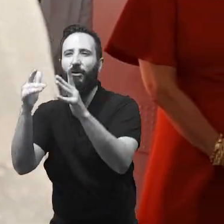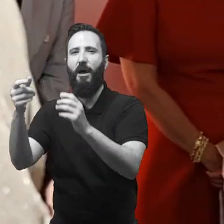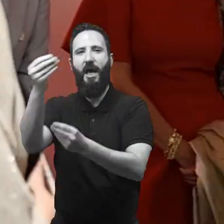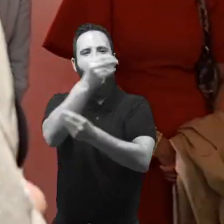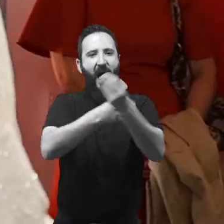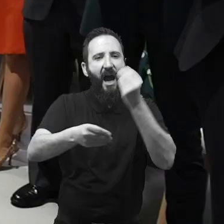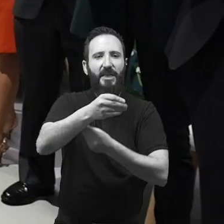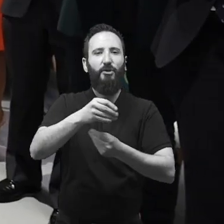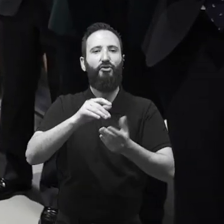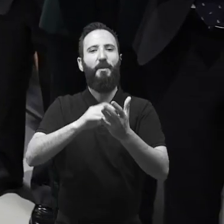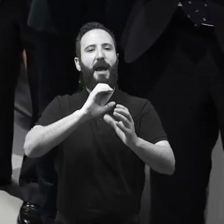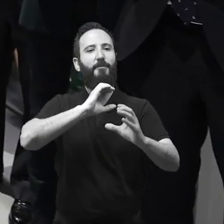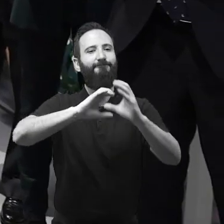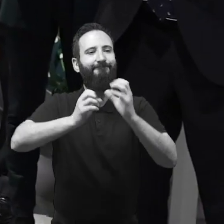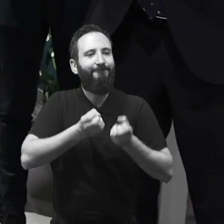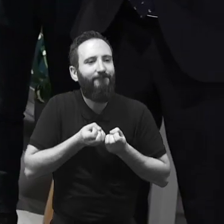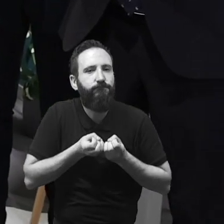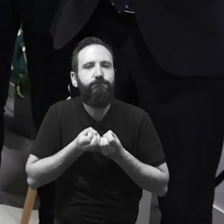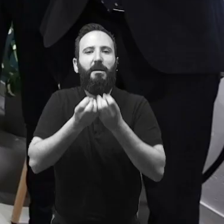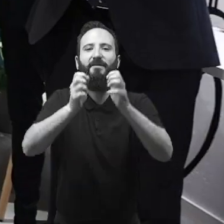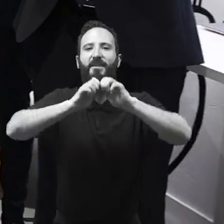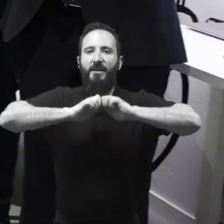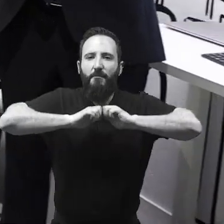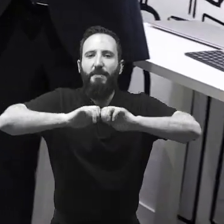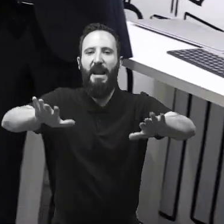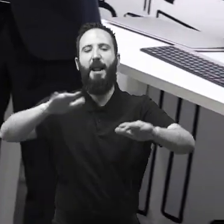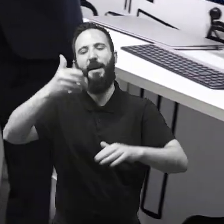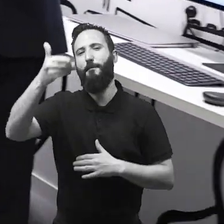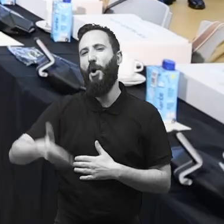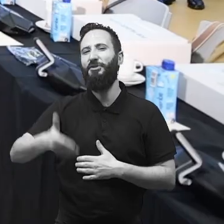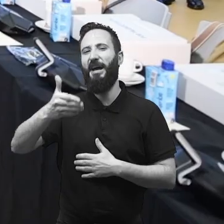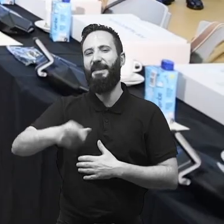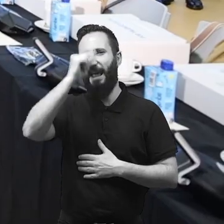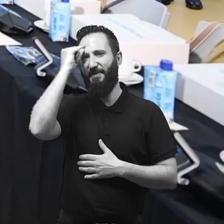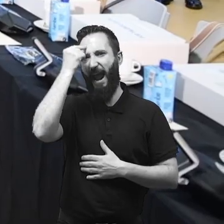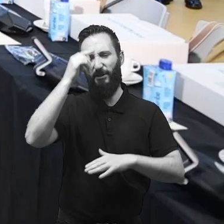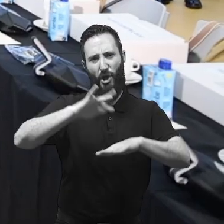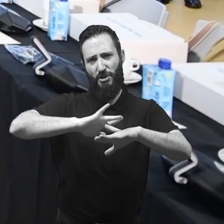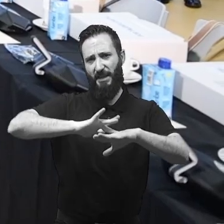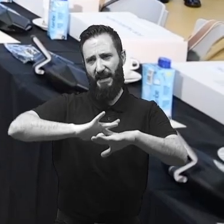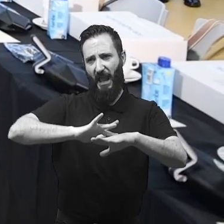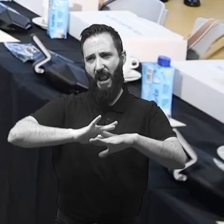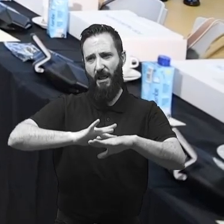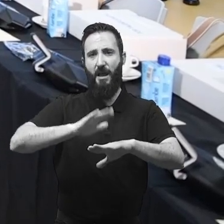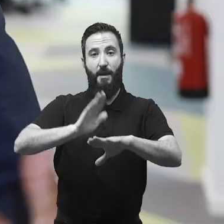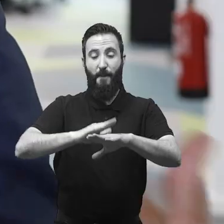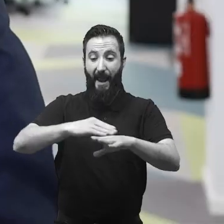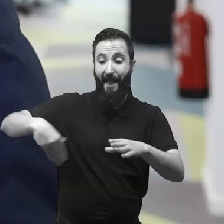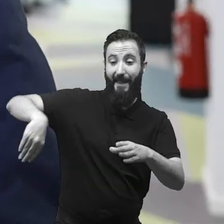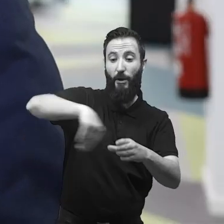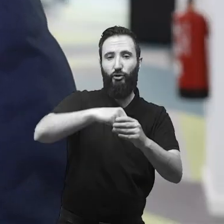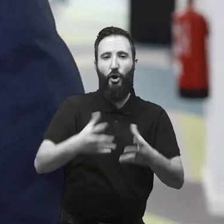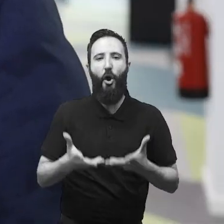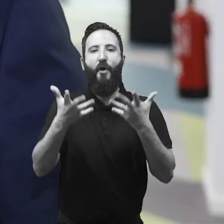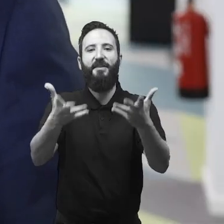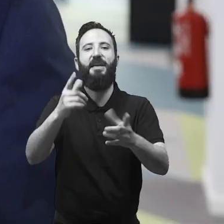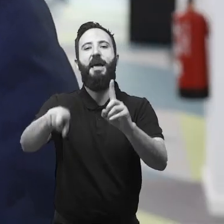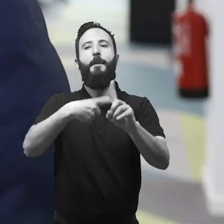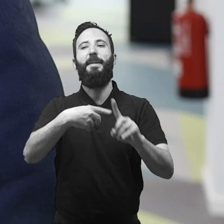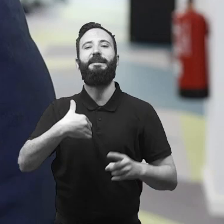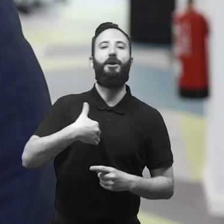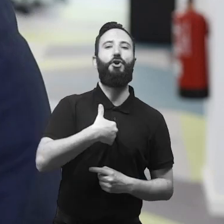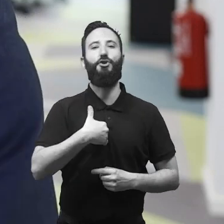alguna manera de la importancia que tiene talento digital para precisamente favorecer la inclusión y ser role models en el mercado,